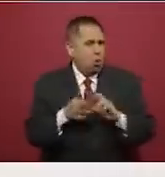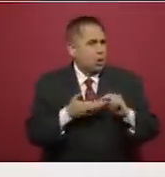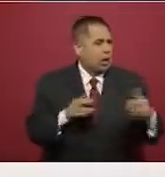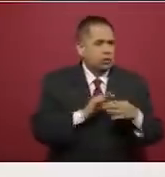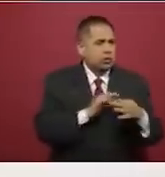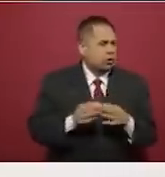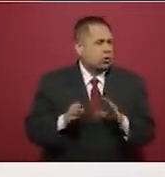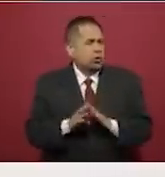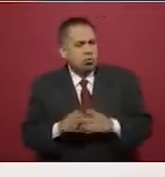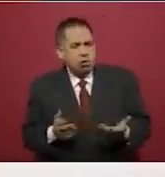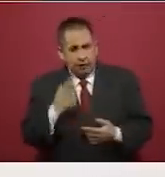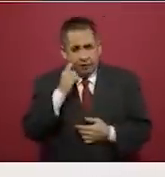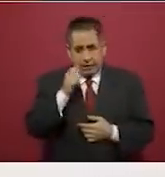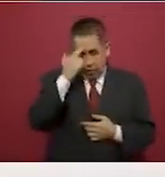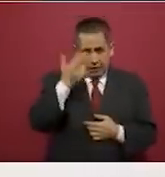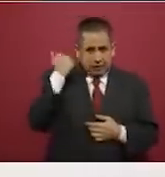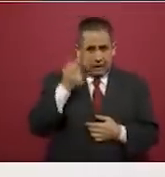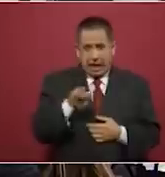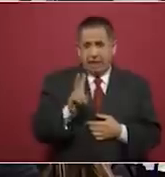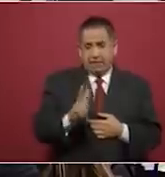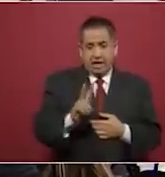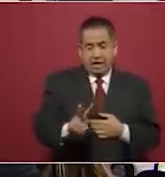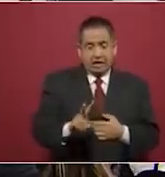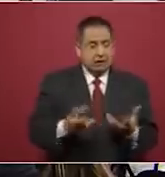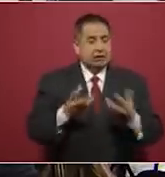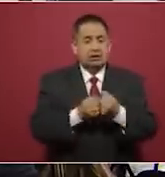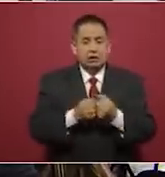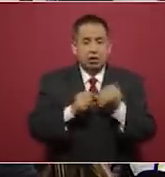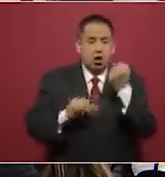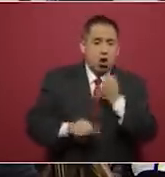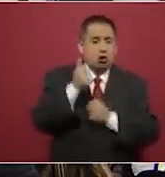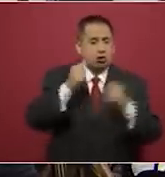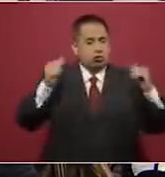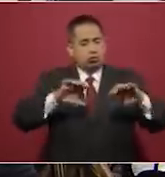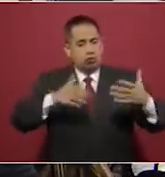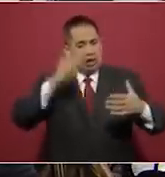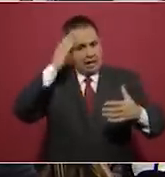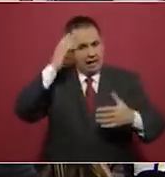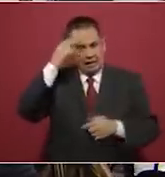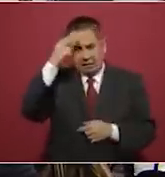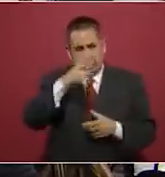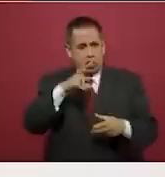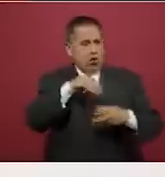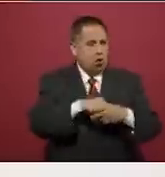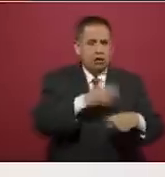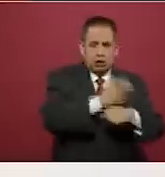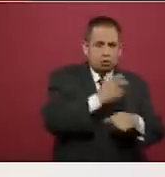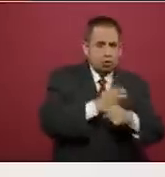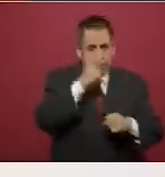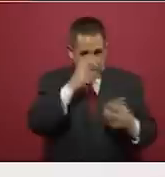toda vez que el viernes usted se reunirá en la undécima cumbre de empresarios y líderes de méxico eeuu